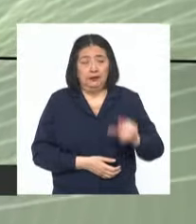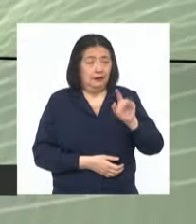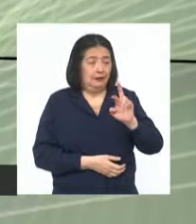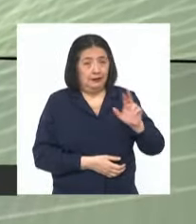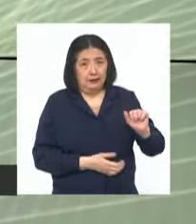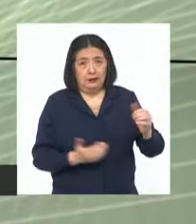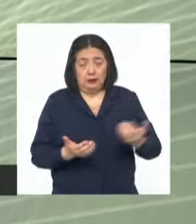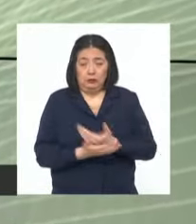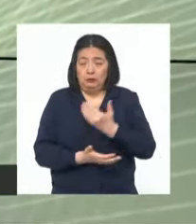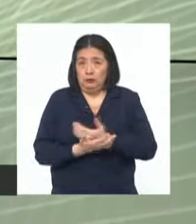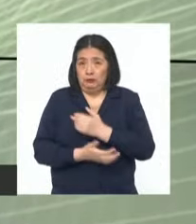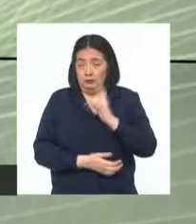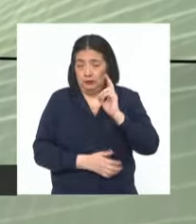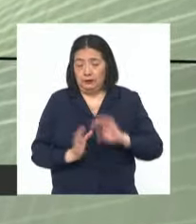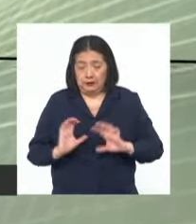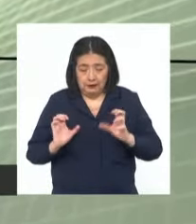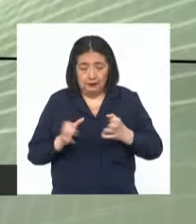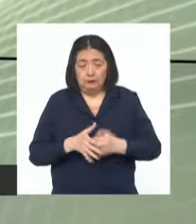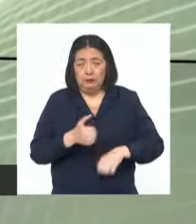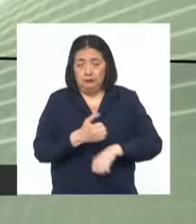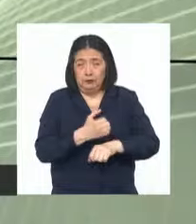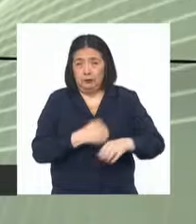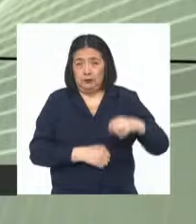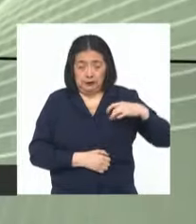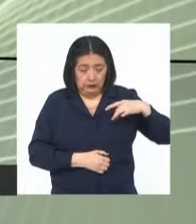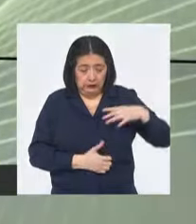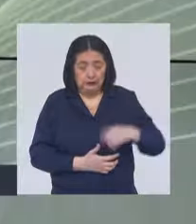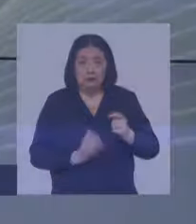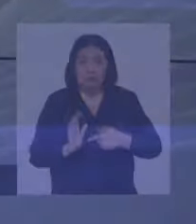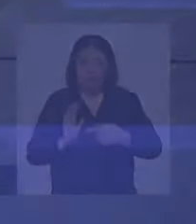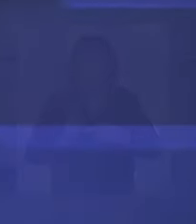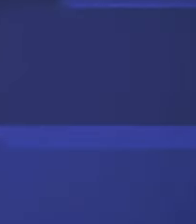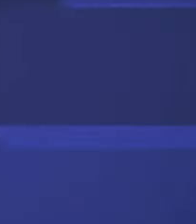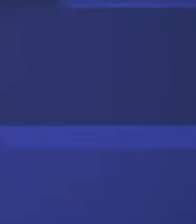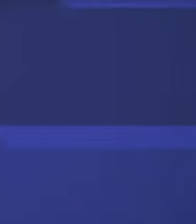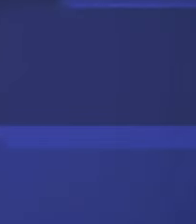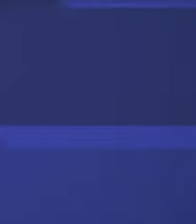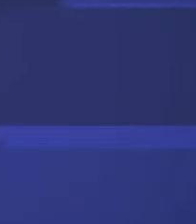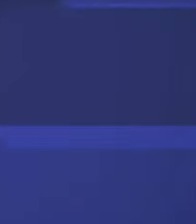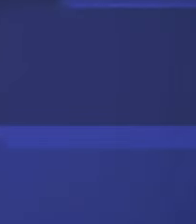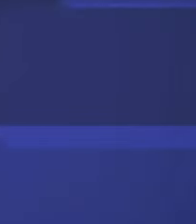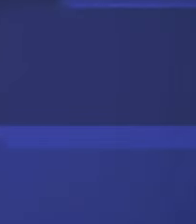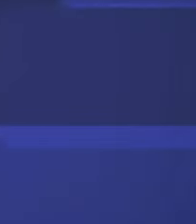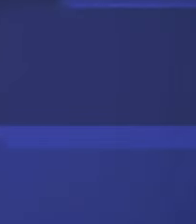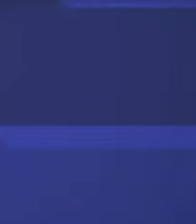será nuevo director técnico de la selección de Chile y será presentado en las próximas horas.